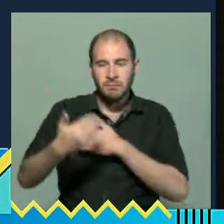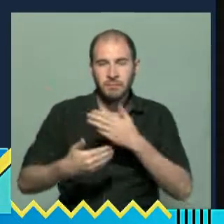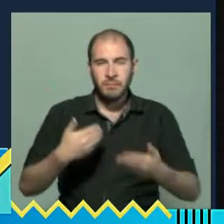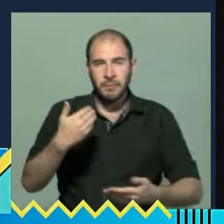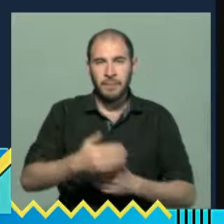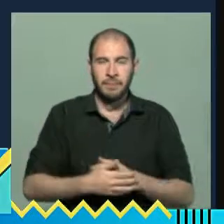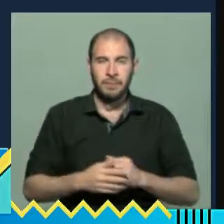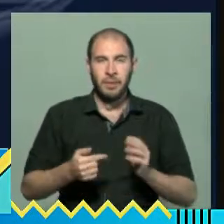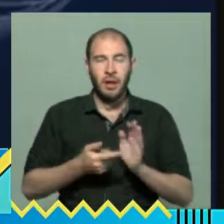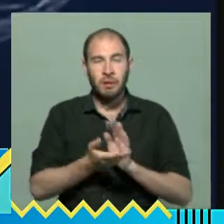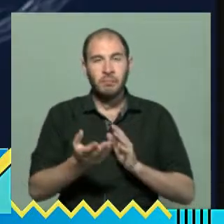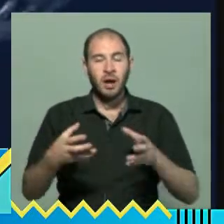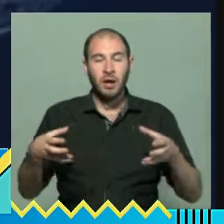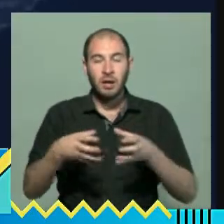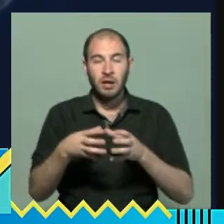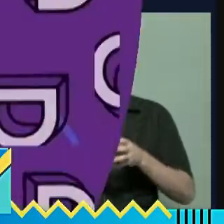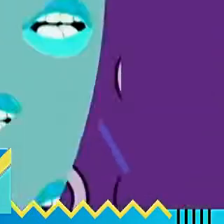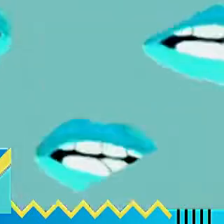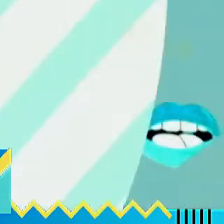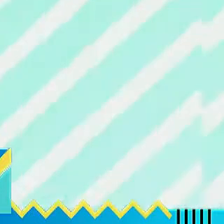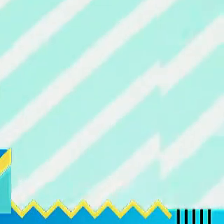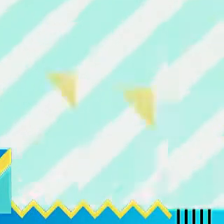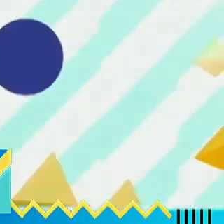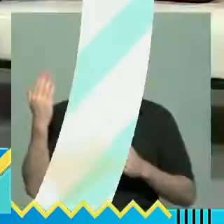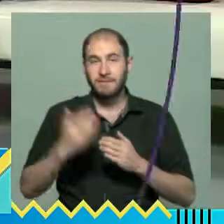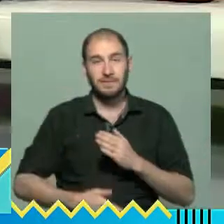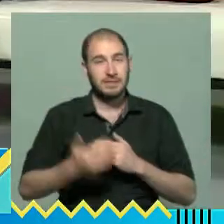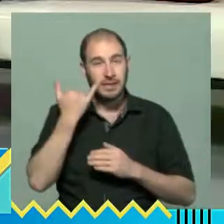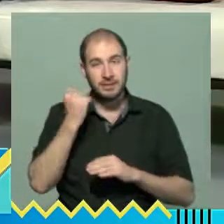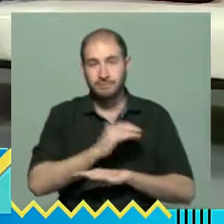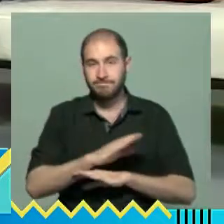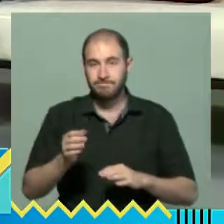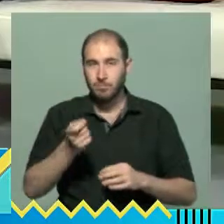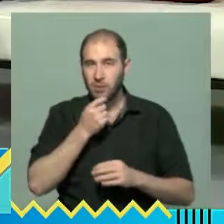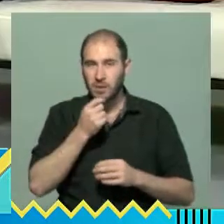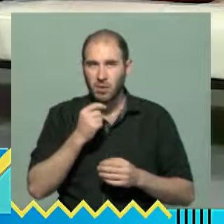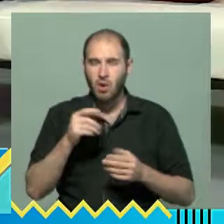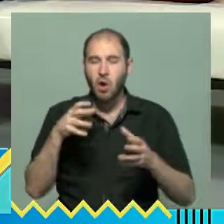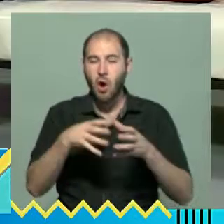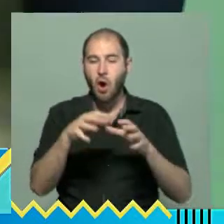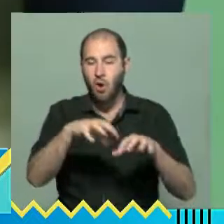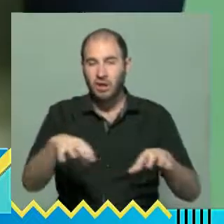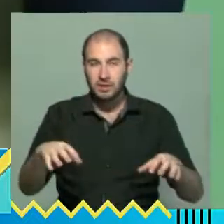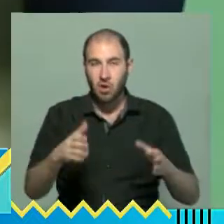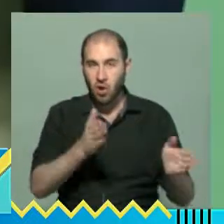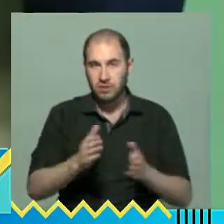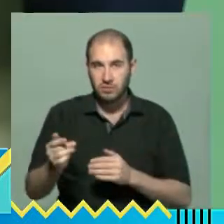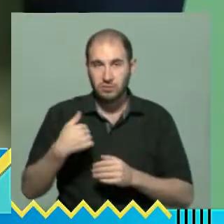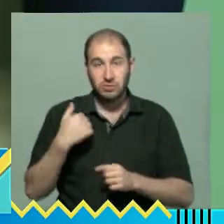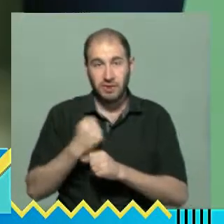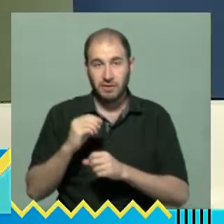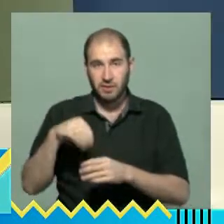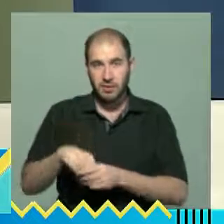nos han mostrado que nuestros sistemas estaban caducos. Nosotros nos encontramos, por ejemplo, en el ámbito de organizaciones, que es donde habitualmente me